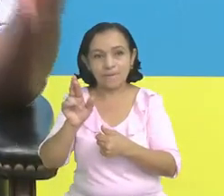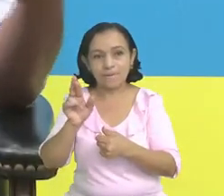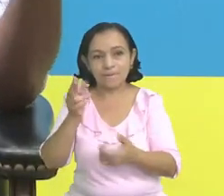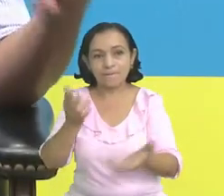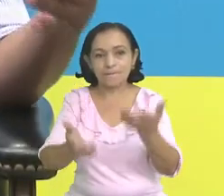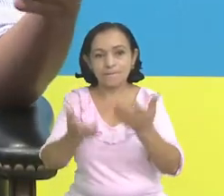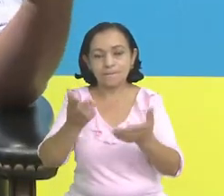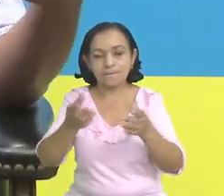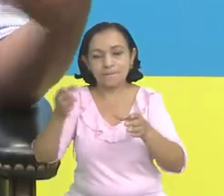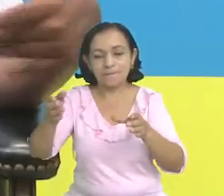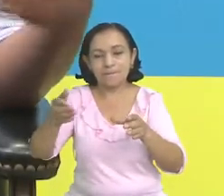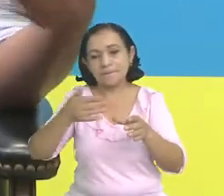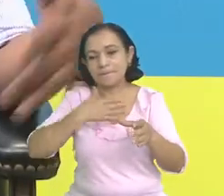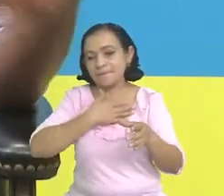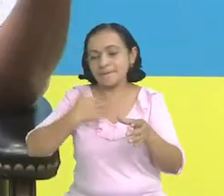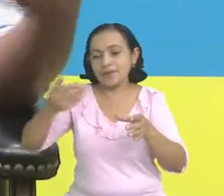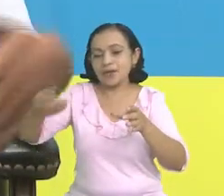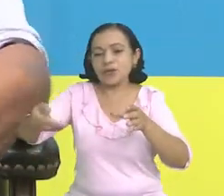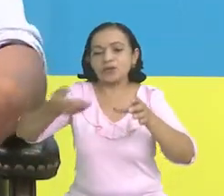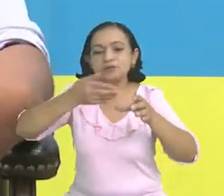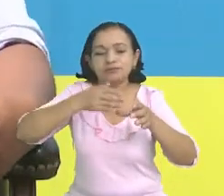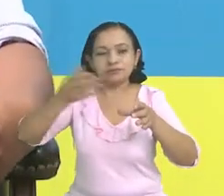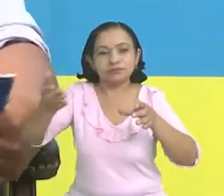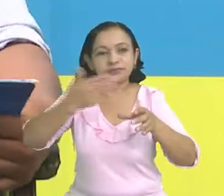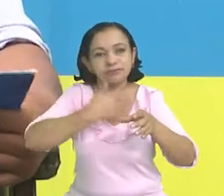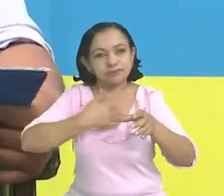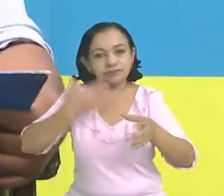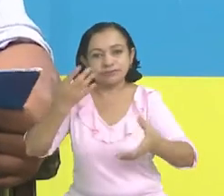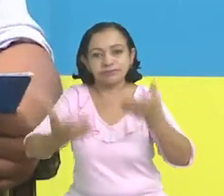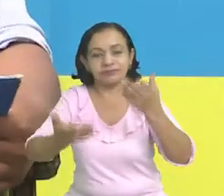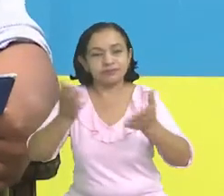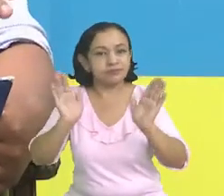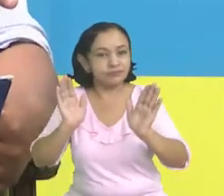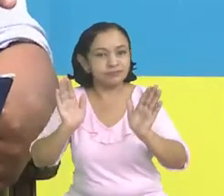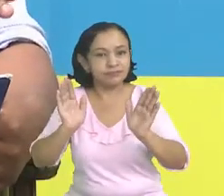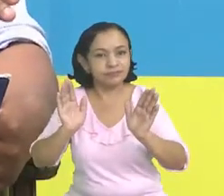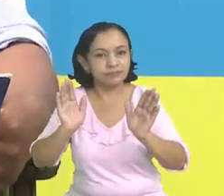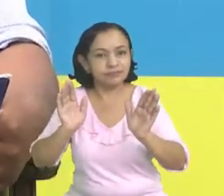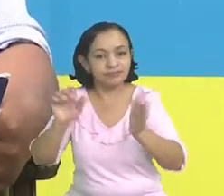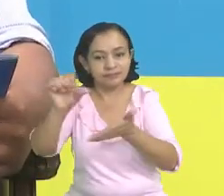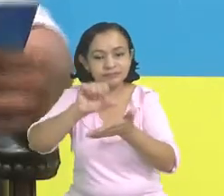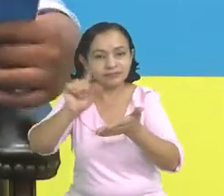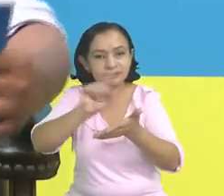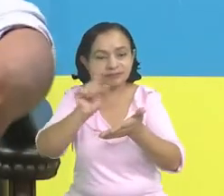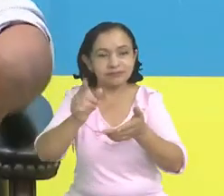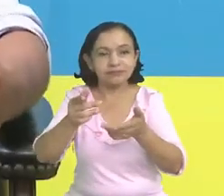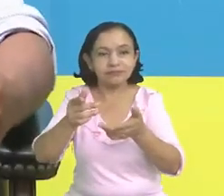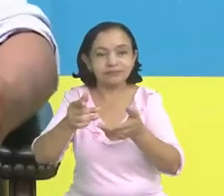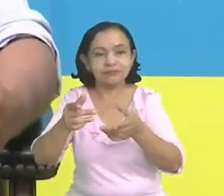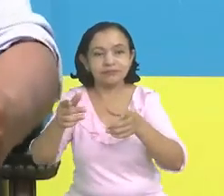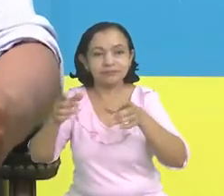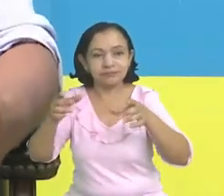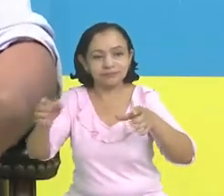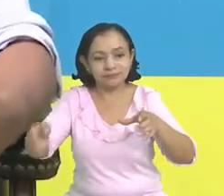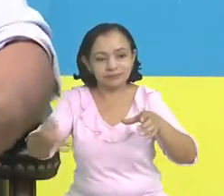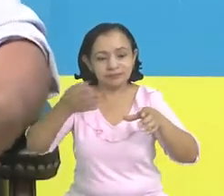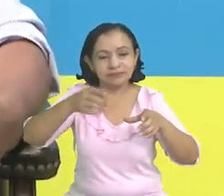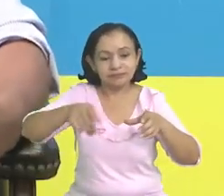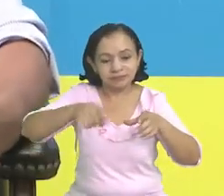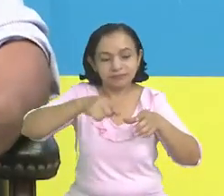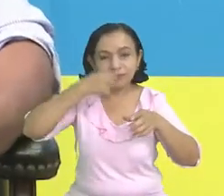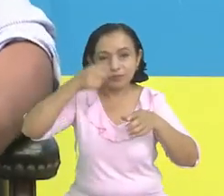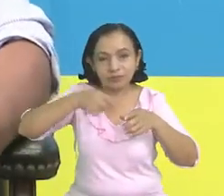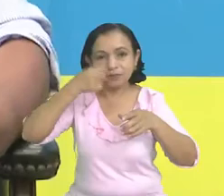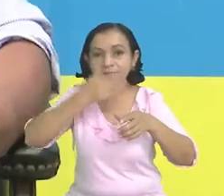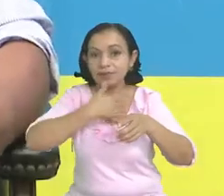Ah, correcto. Cocidos, mejor dicho, cocidos. Sí. Y agarrar de esa cantidad de frijol que está en la porra, exacto, comérselo así nomás,